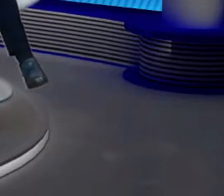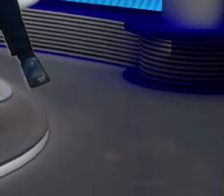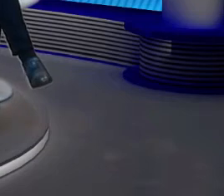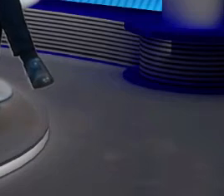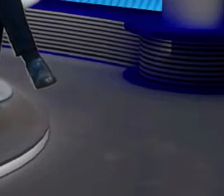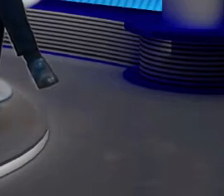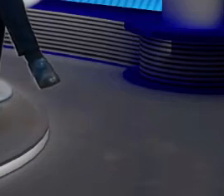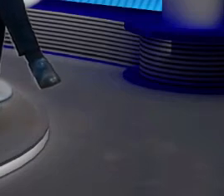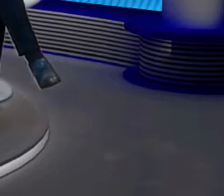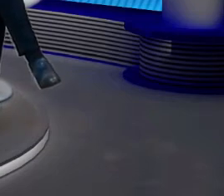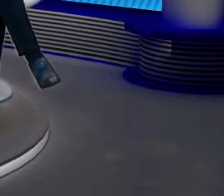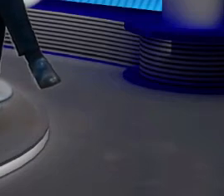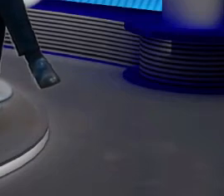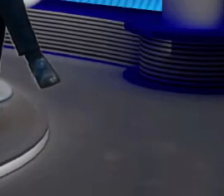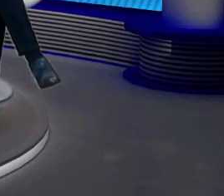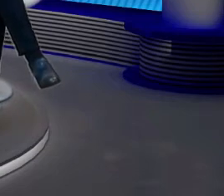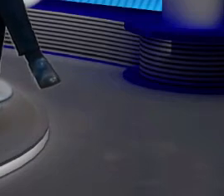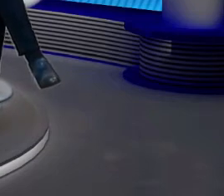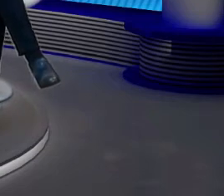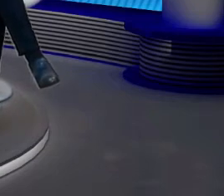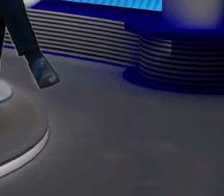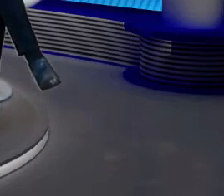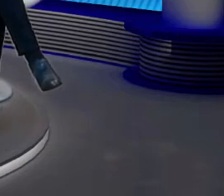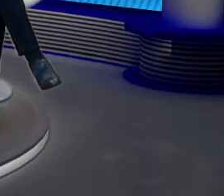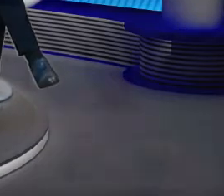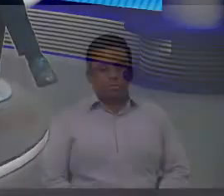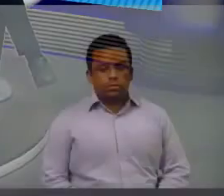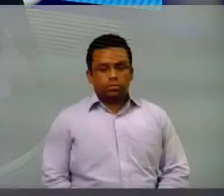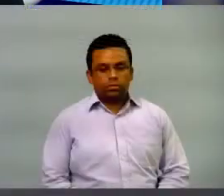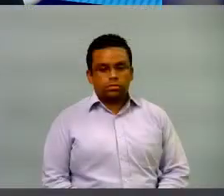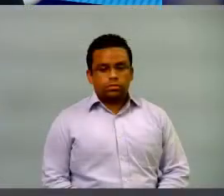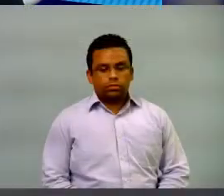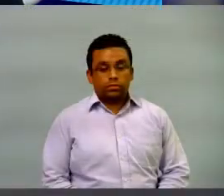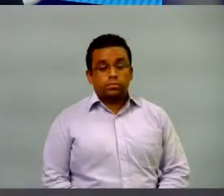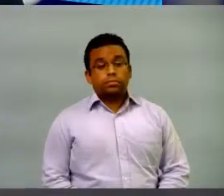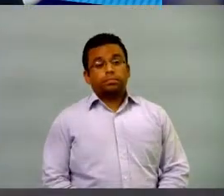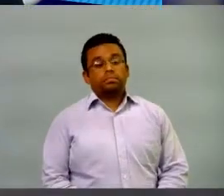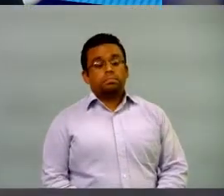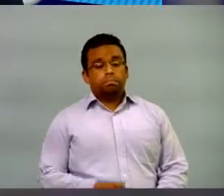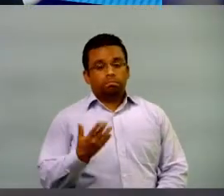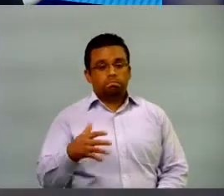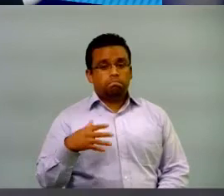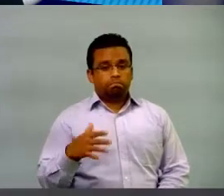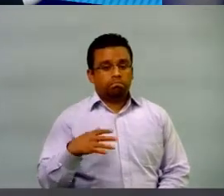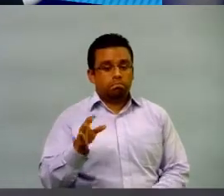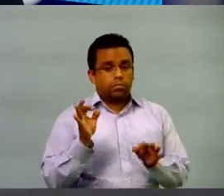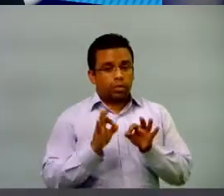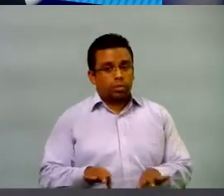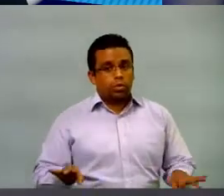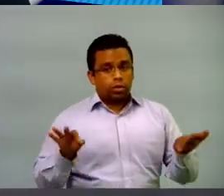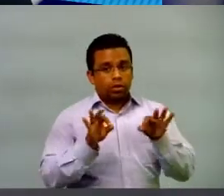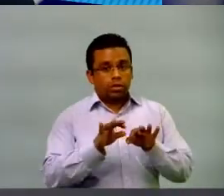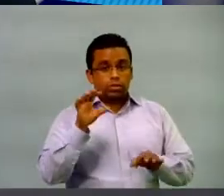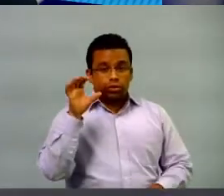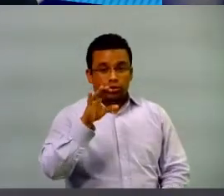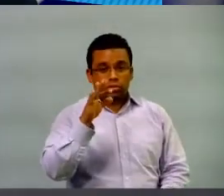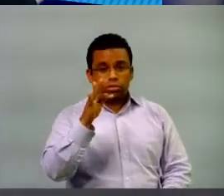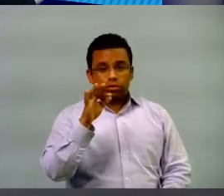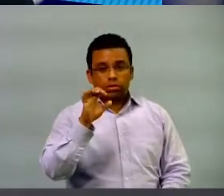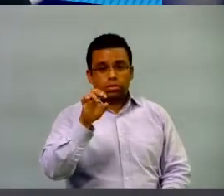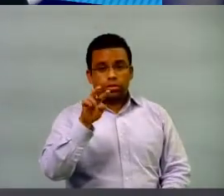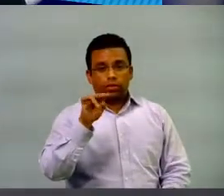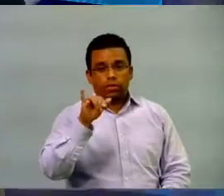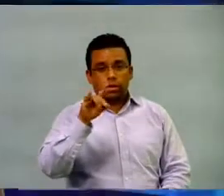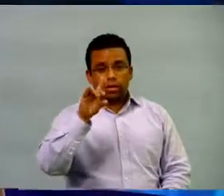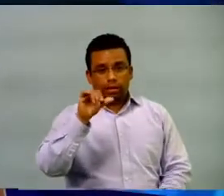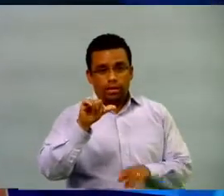de 203 votos. Nelly, ¿qué opinas? Bueno, pues también la Tebaida se destaca y toda esta región del eje cafetero, como